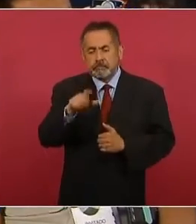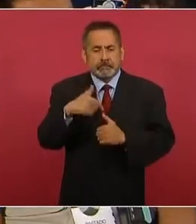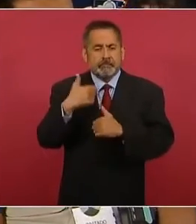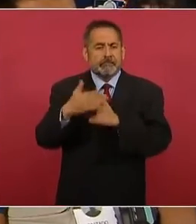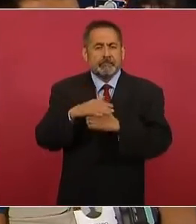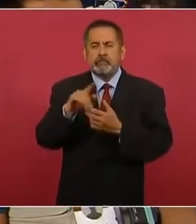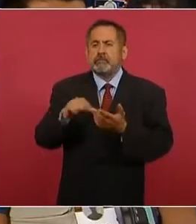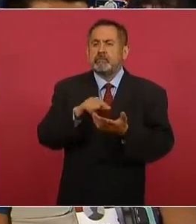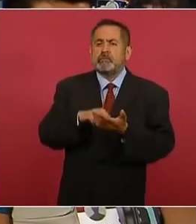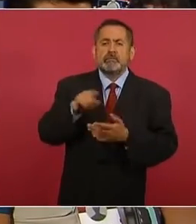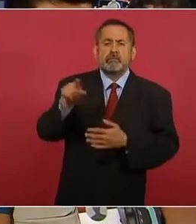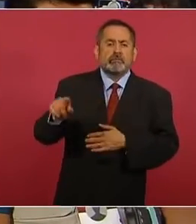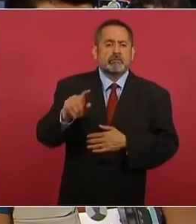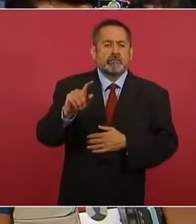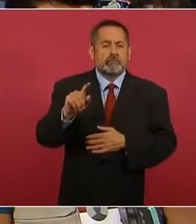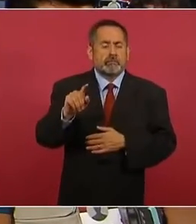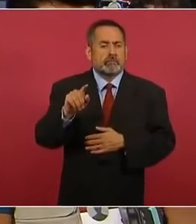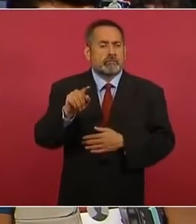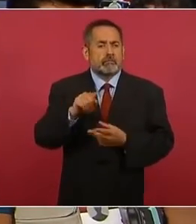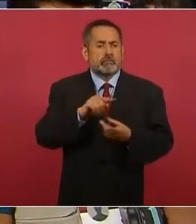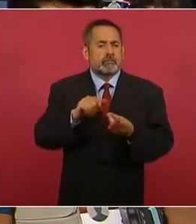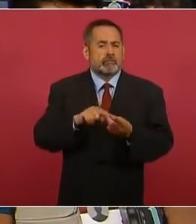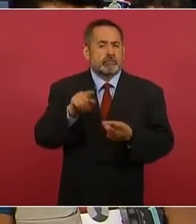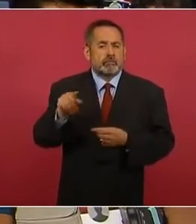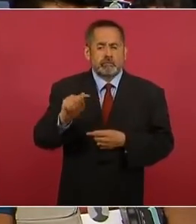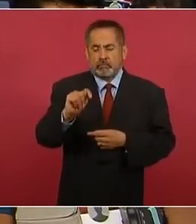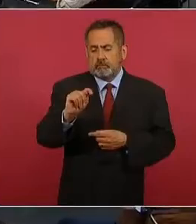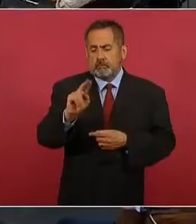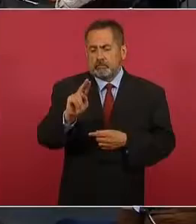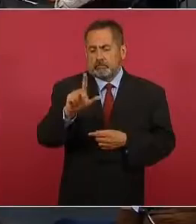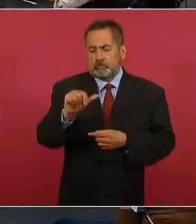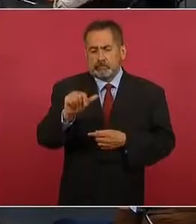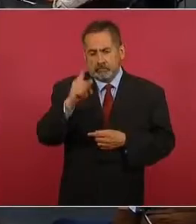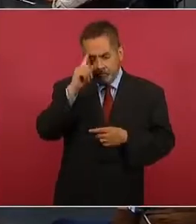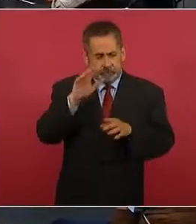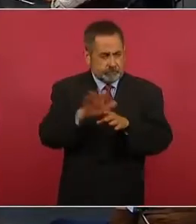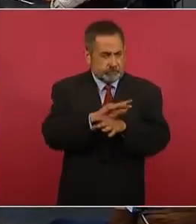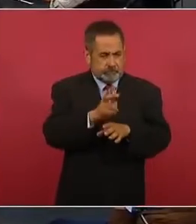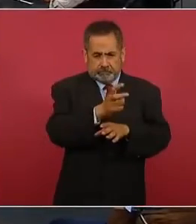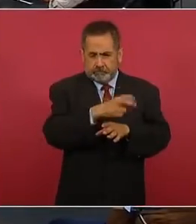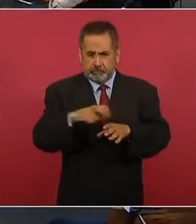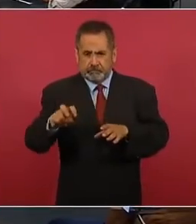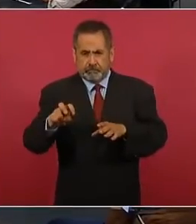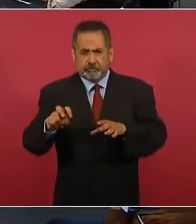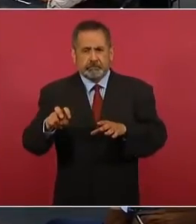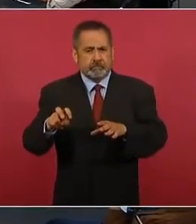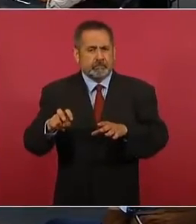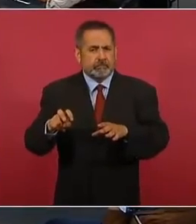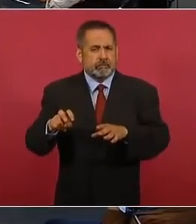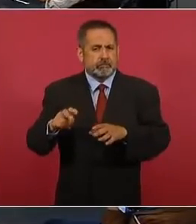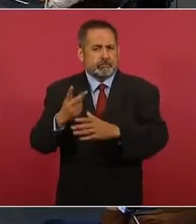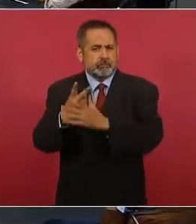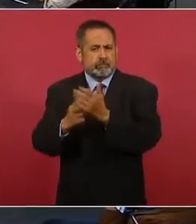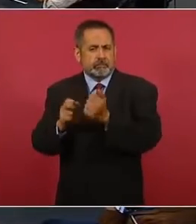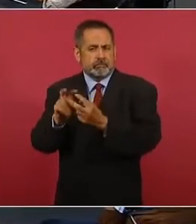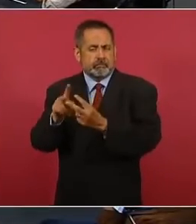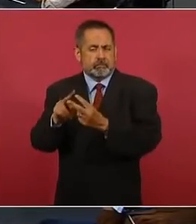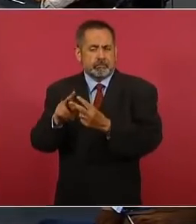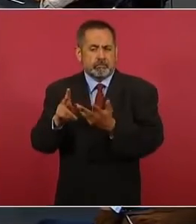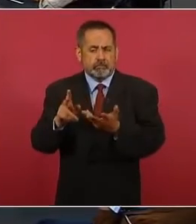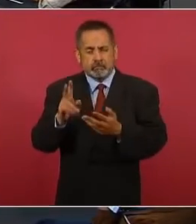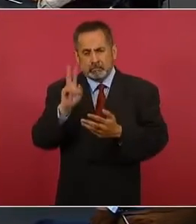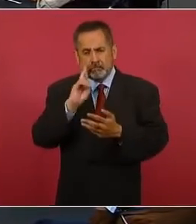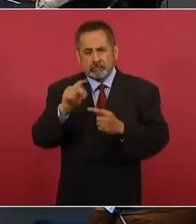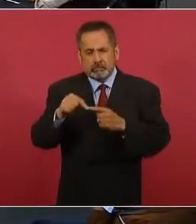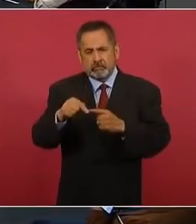en Tula, otra para cambiar la termoeléctrica a una de ciclo combinado, espero que ya